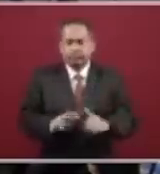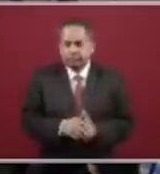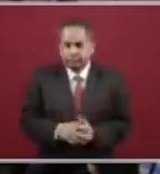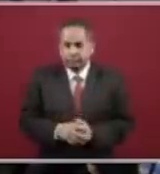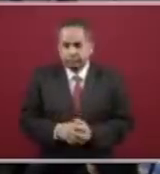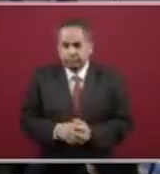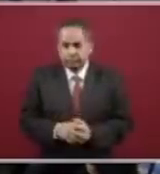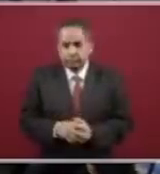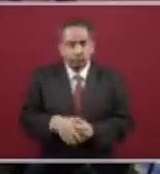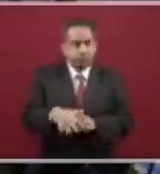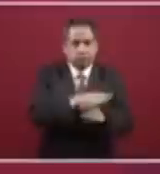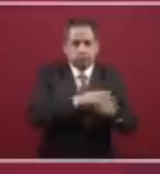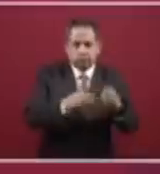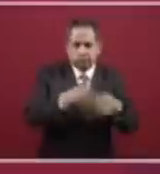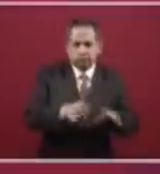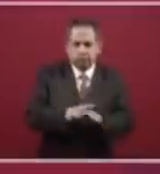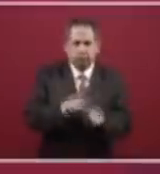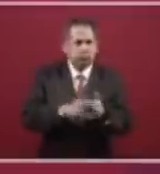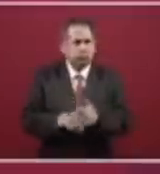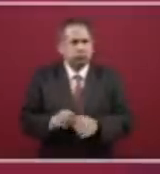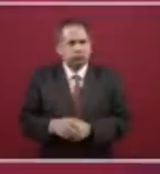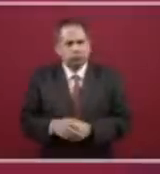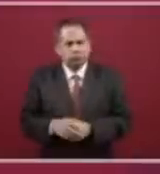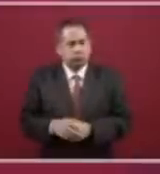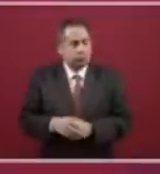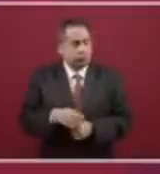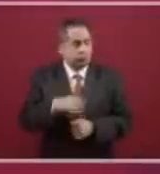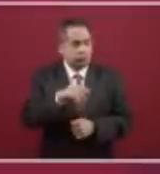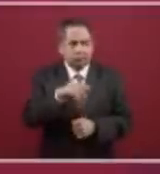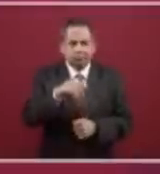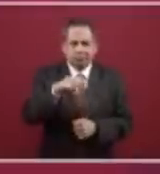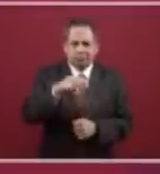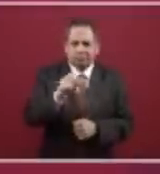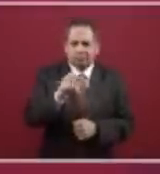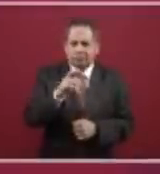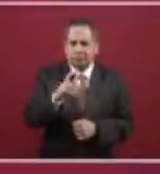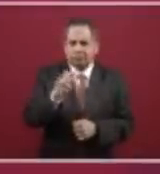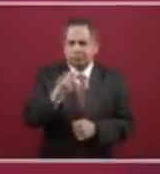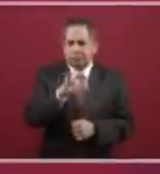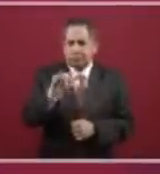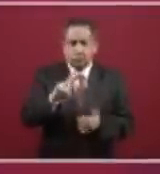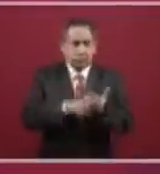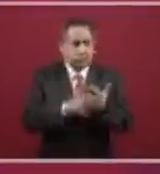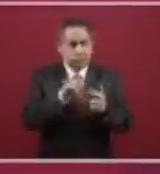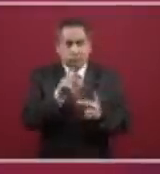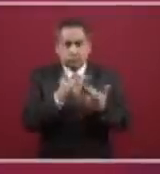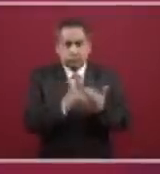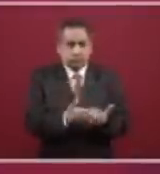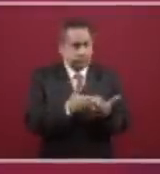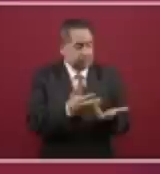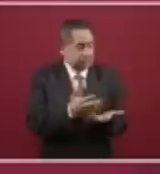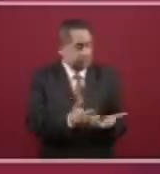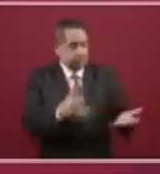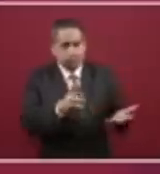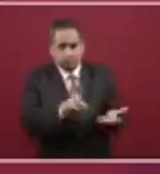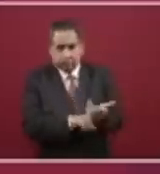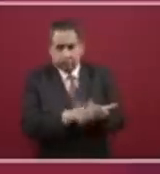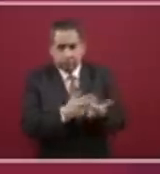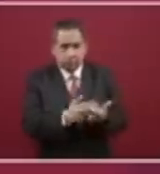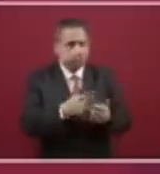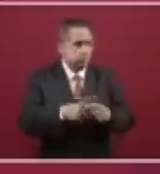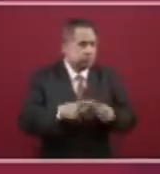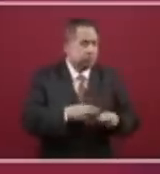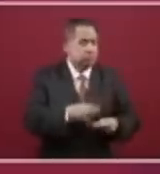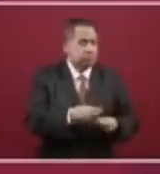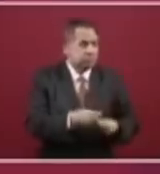ambiental el lago nabor carrillo que es un cuerpo de agua permanente con buena calidad y que brinda importantísimos servicios